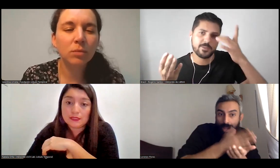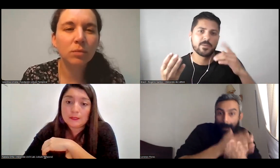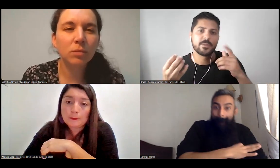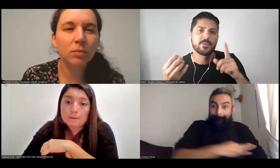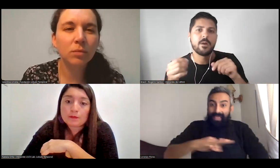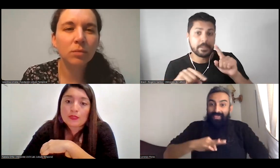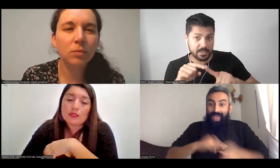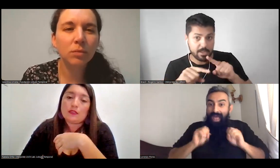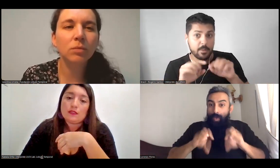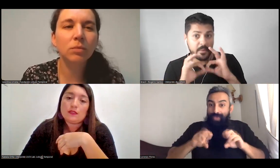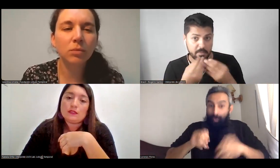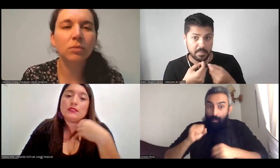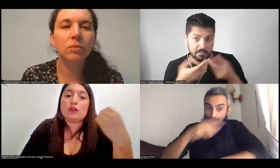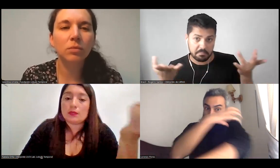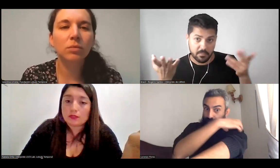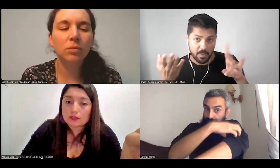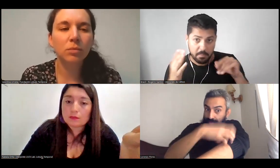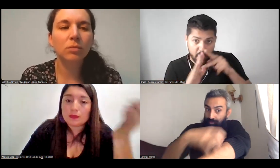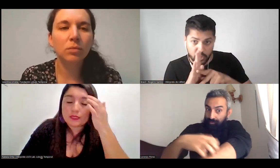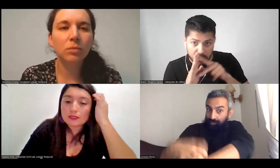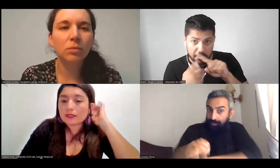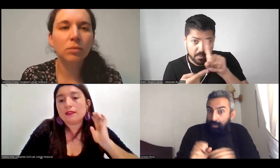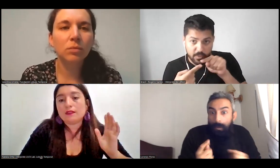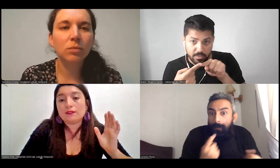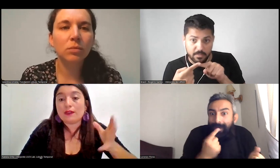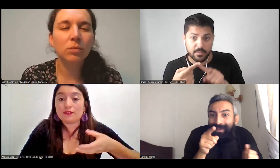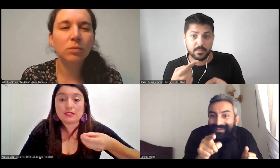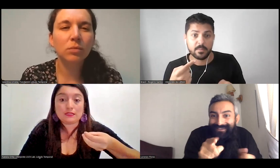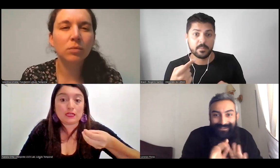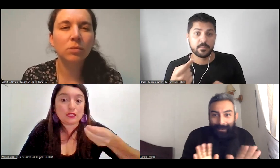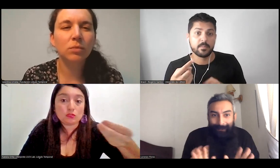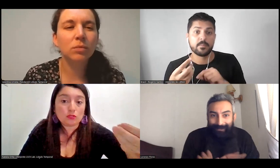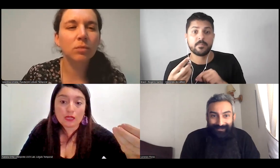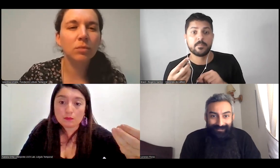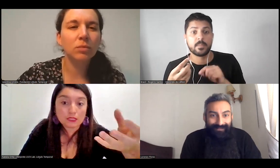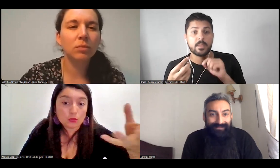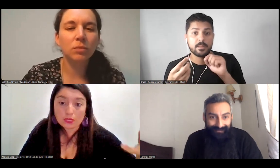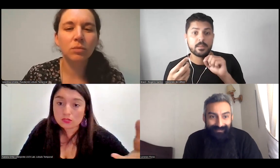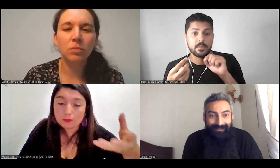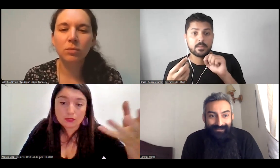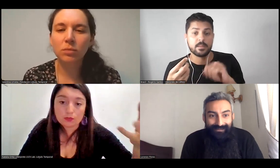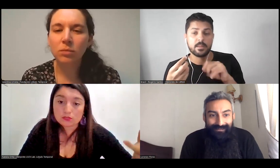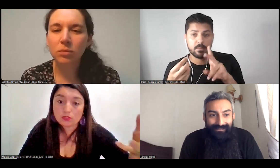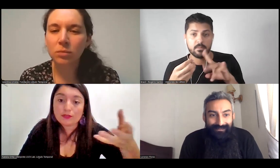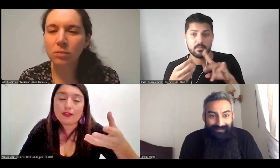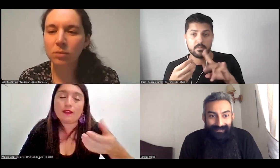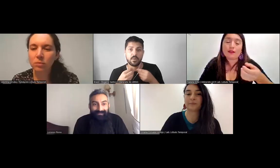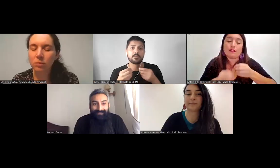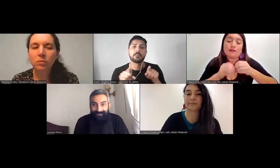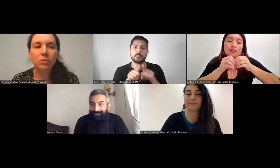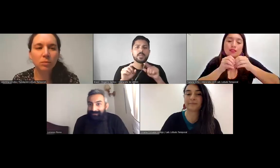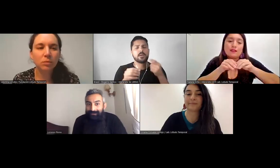familias, si a lo mejor también les vas a facilitar esto al Ministerio de Educación, el Ministerio de Educación lo